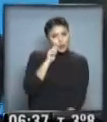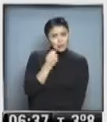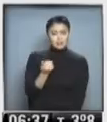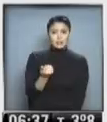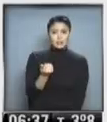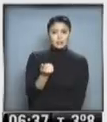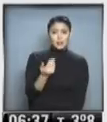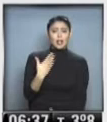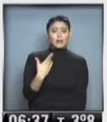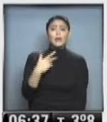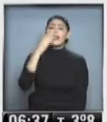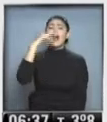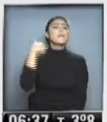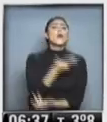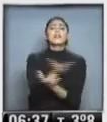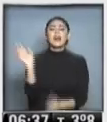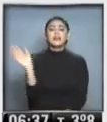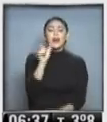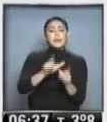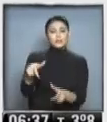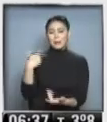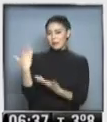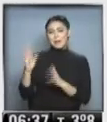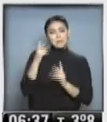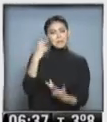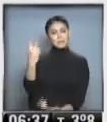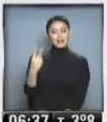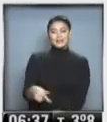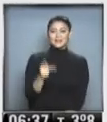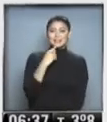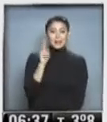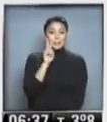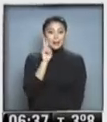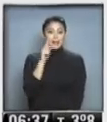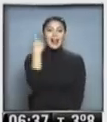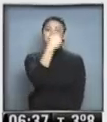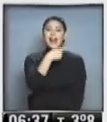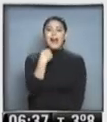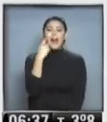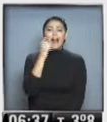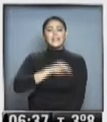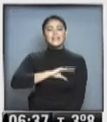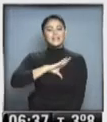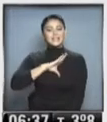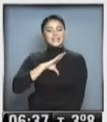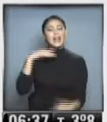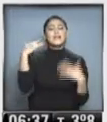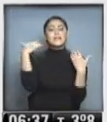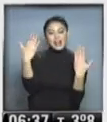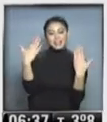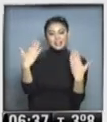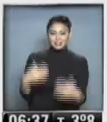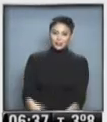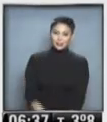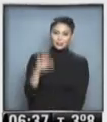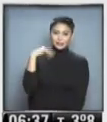¿eh? Ponérselo adelante a todo el mundo, como diciendo, aquí está. Mira qué cara de enamorados tienen ellos, felicitaciones. Hermosos,